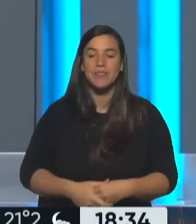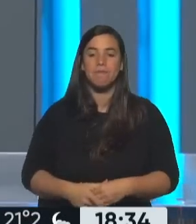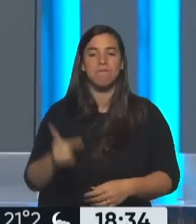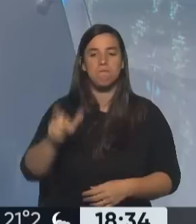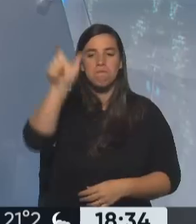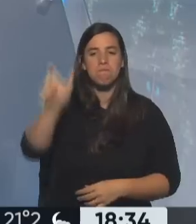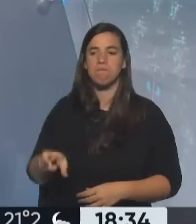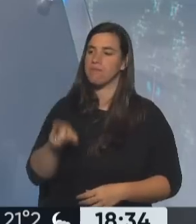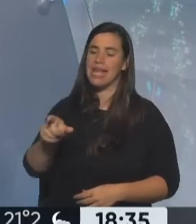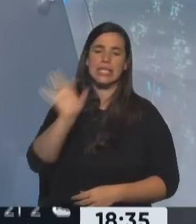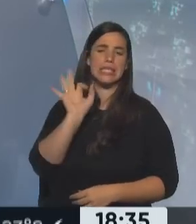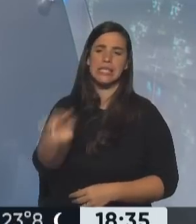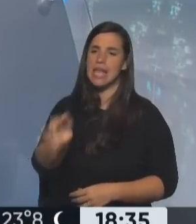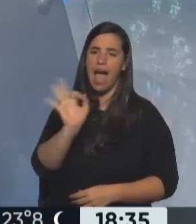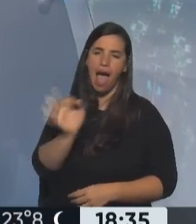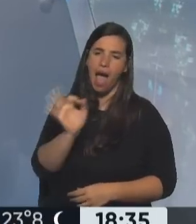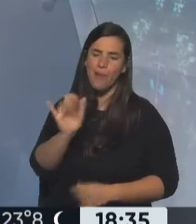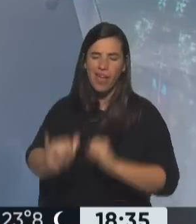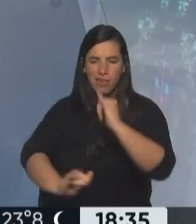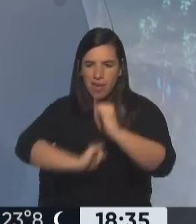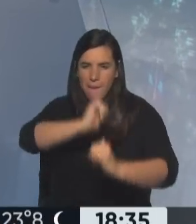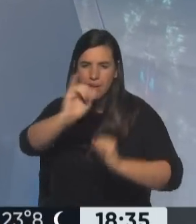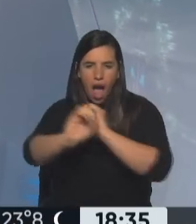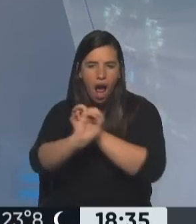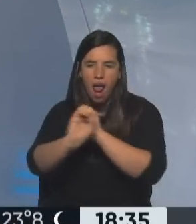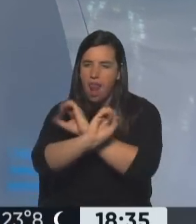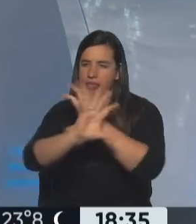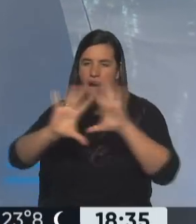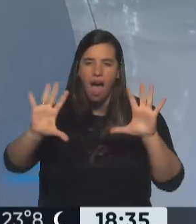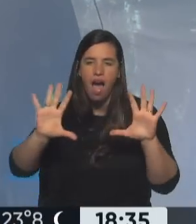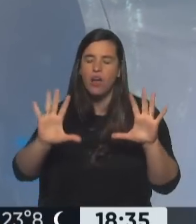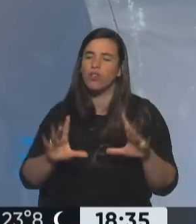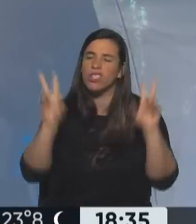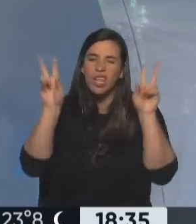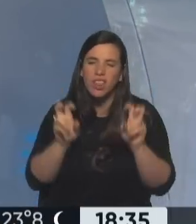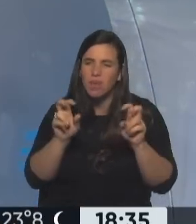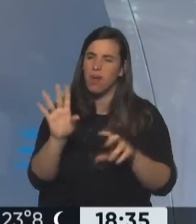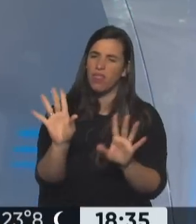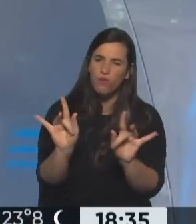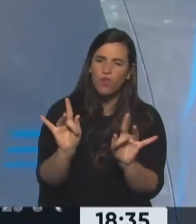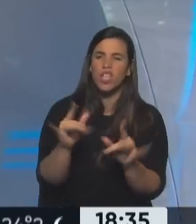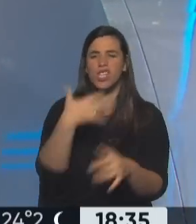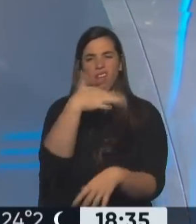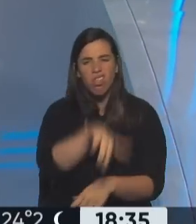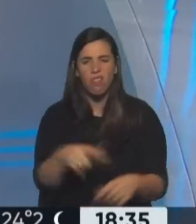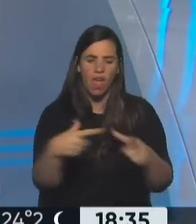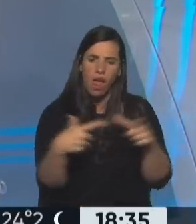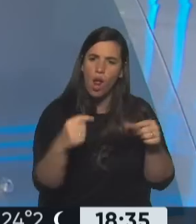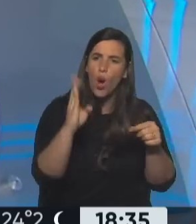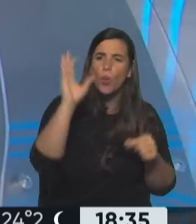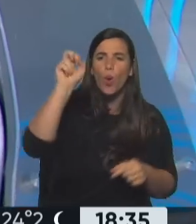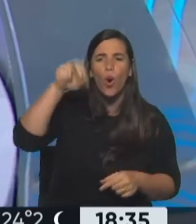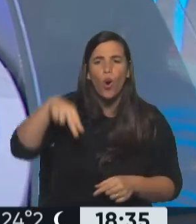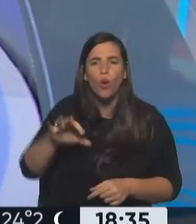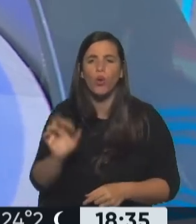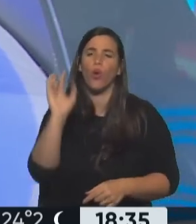sabe y mejor explica este tema tan complejo de los bonos, el dólar, conoce el sistema financiero de adentro.